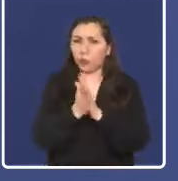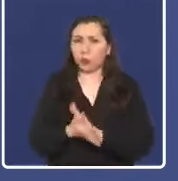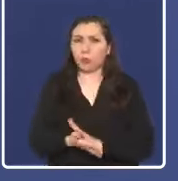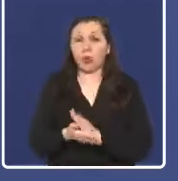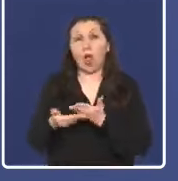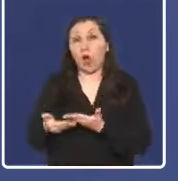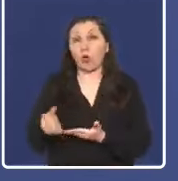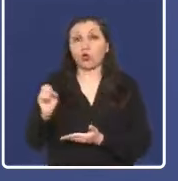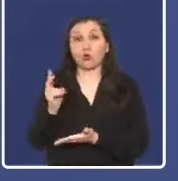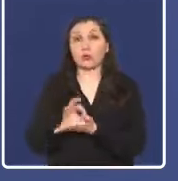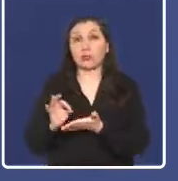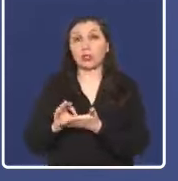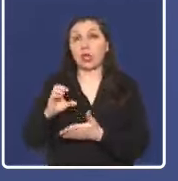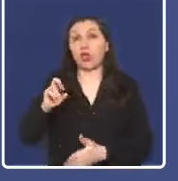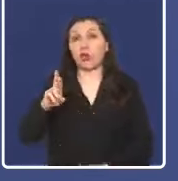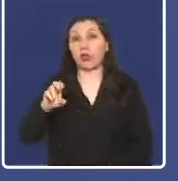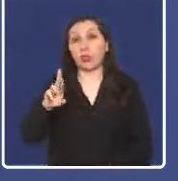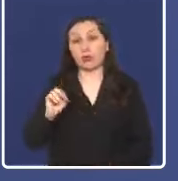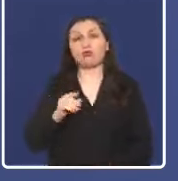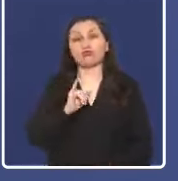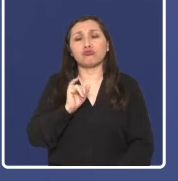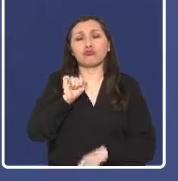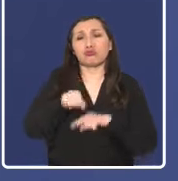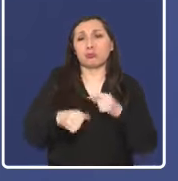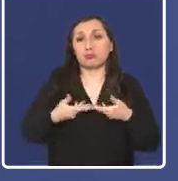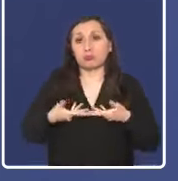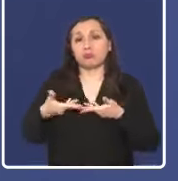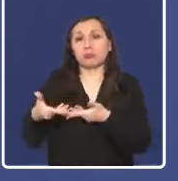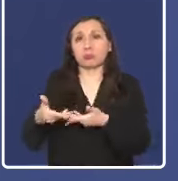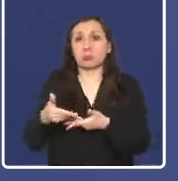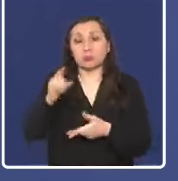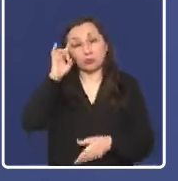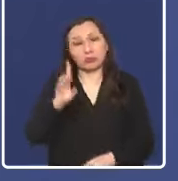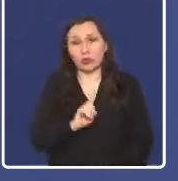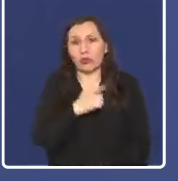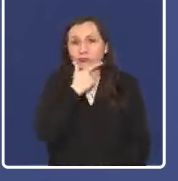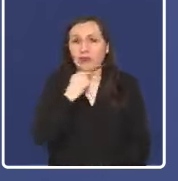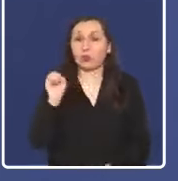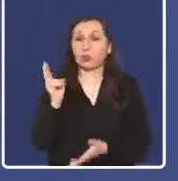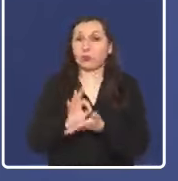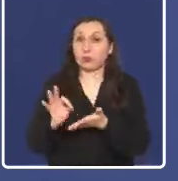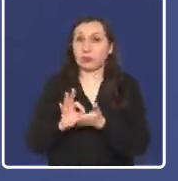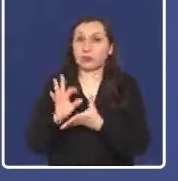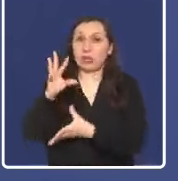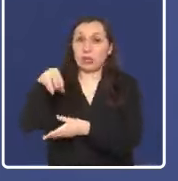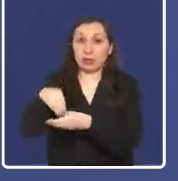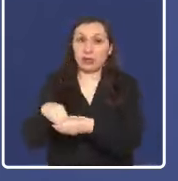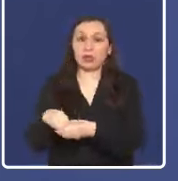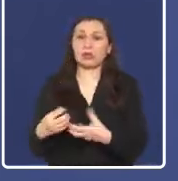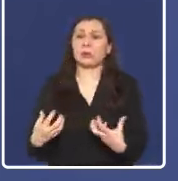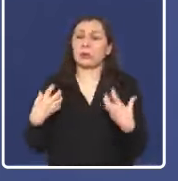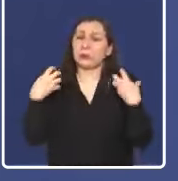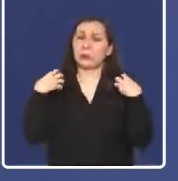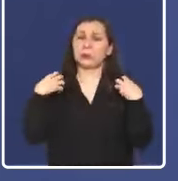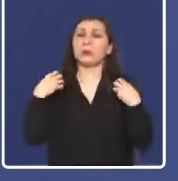el hoy subsecretario Cordero y agradezco mucho su disposición, que sé que no es fácil. La Subsecretaría del Interior es un